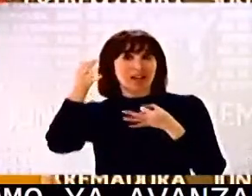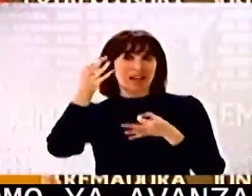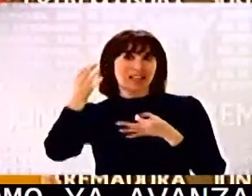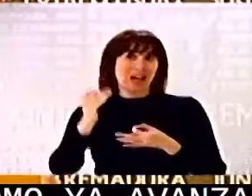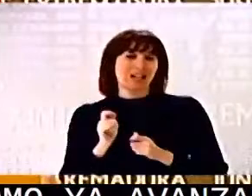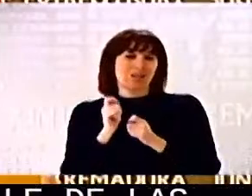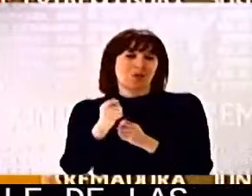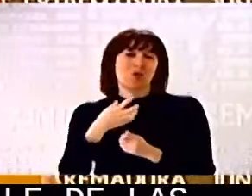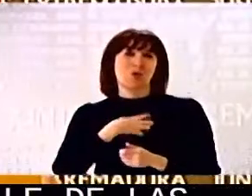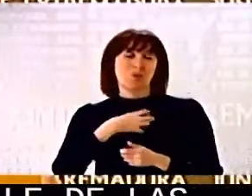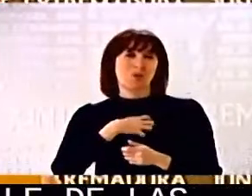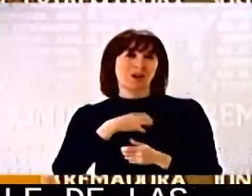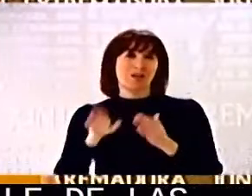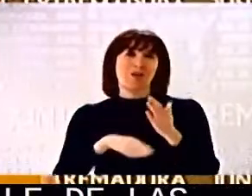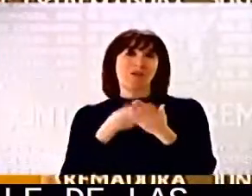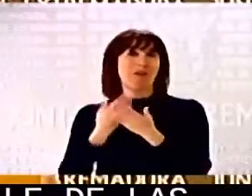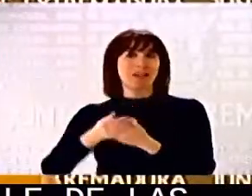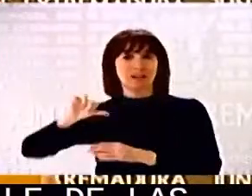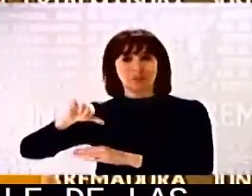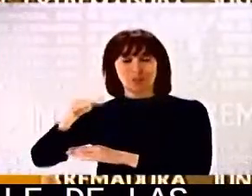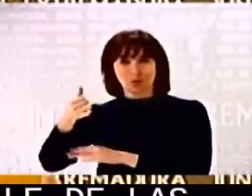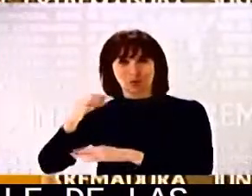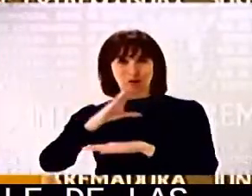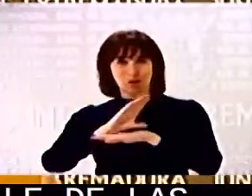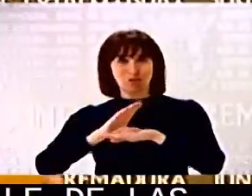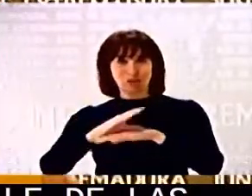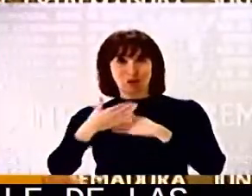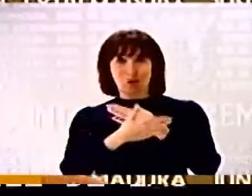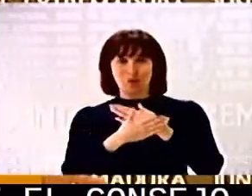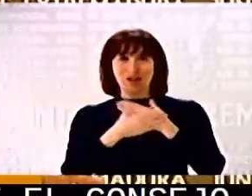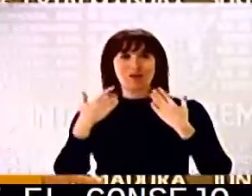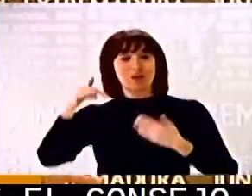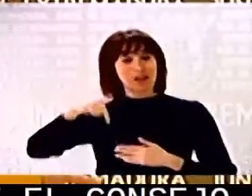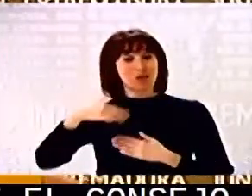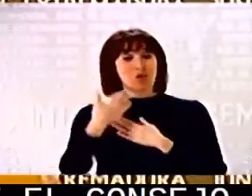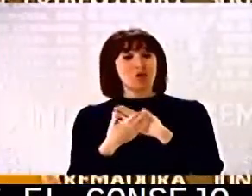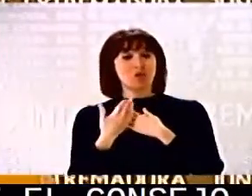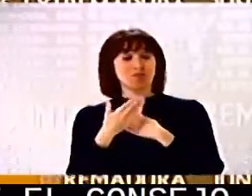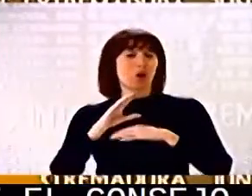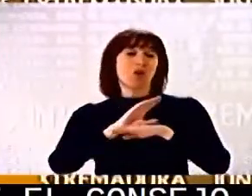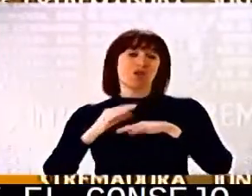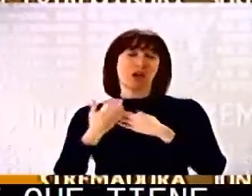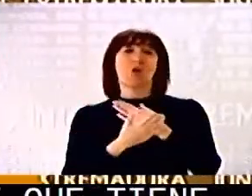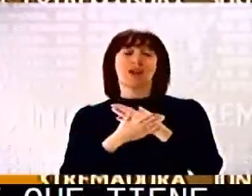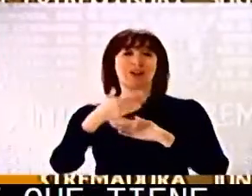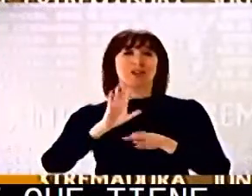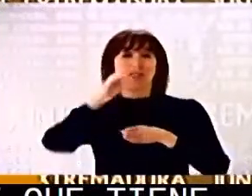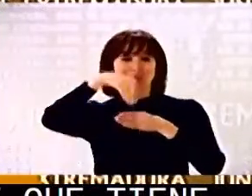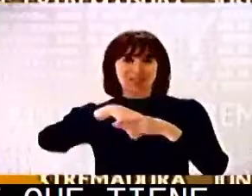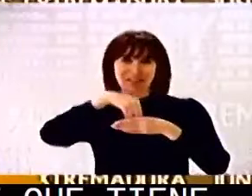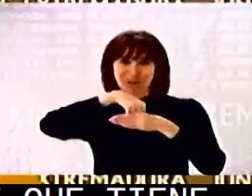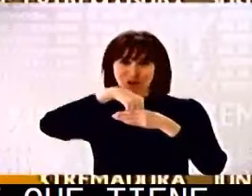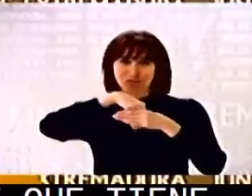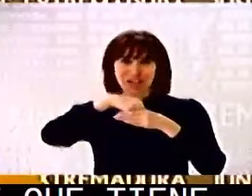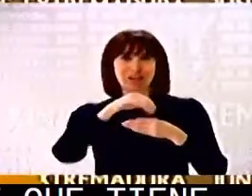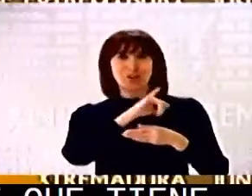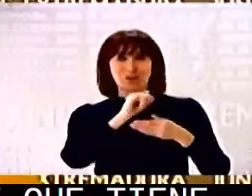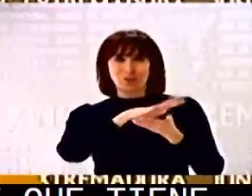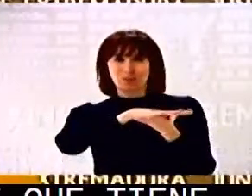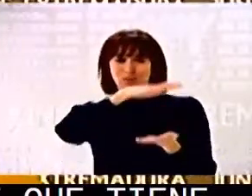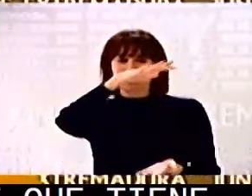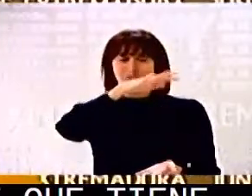de las mismas hasta que finalmente lo apruebe el Consejo de Gobierno. Estos consejos de Gobierno sé que tienen mucho contenido y son muy tediosos, por lo